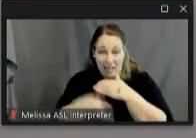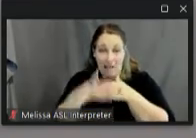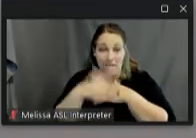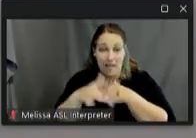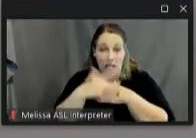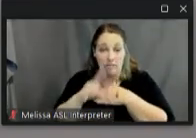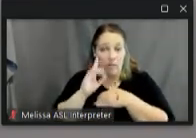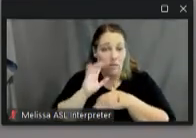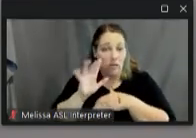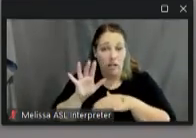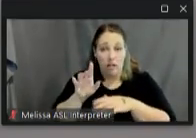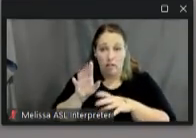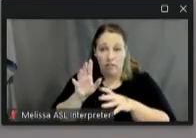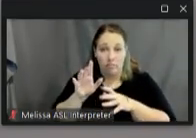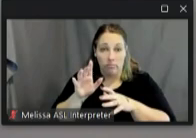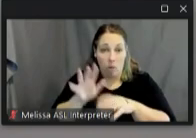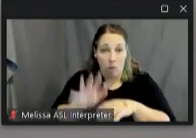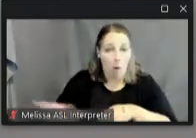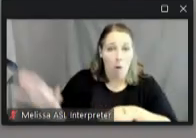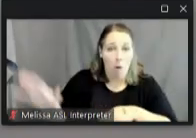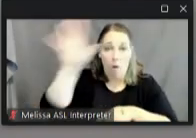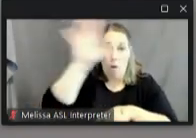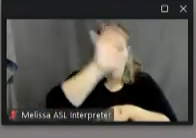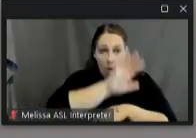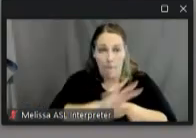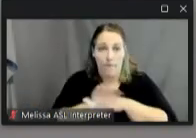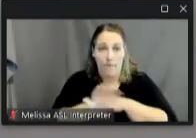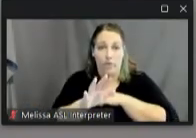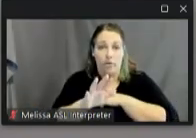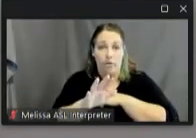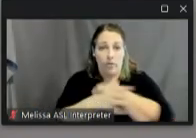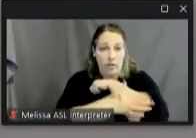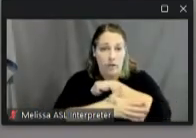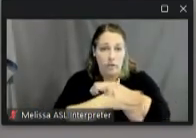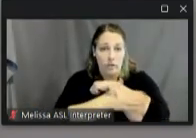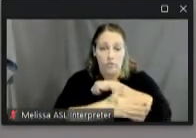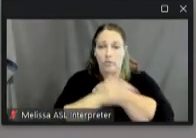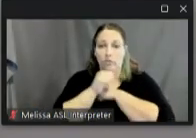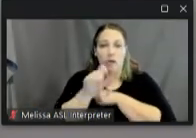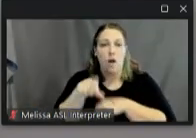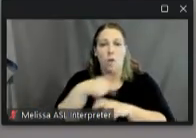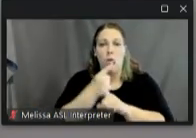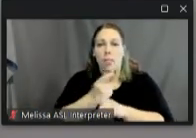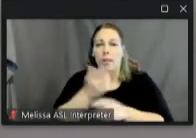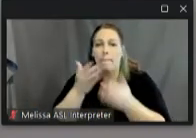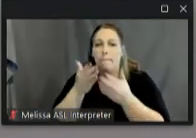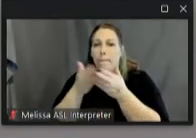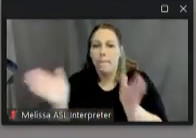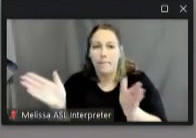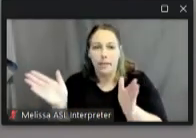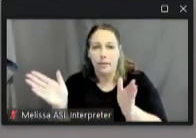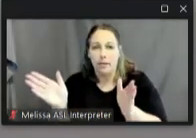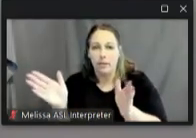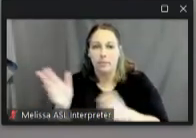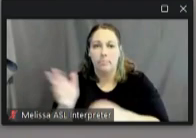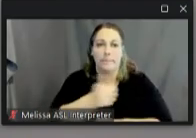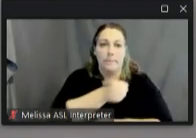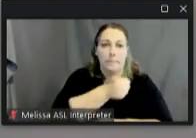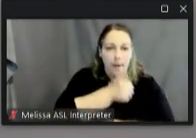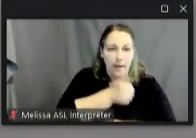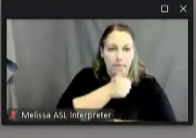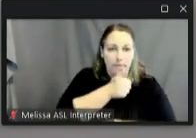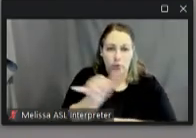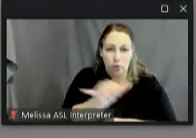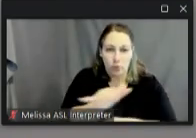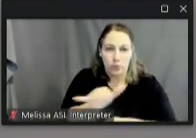sino también para aquellas instancias privadas, siendo máxima rectora de la salud integral de las personas y la